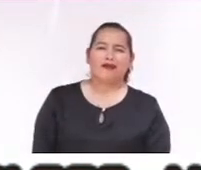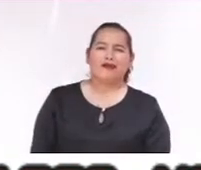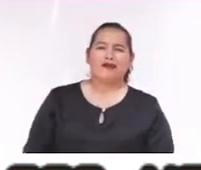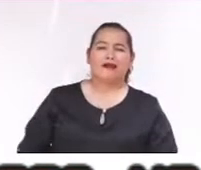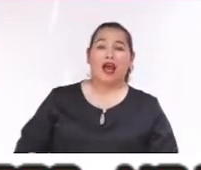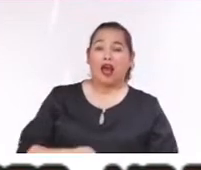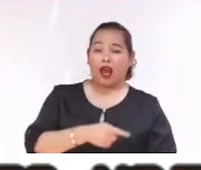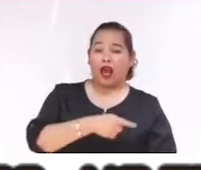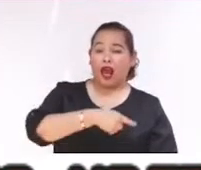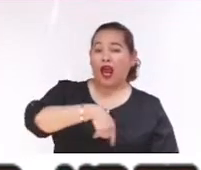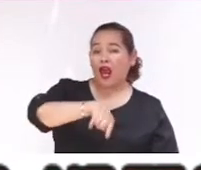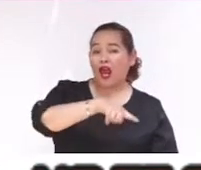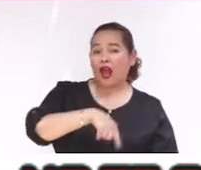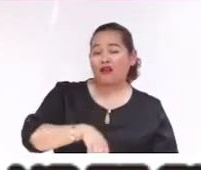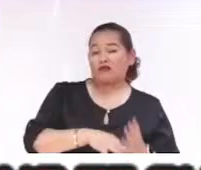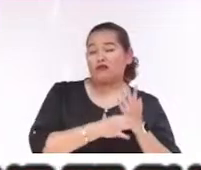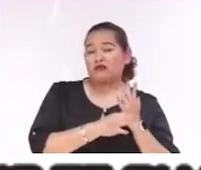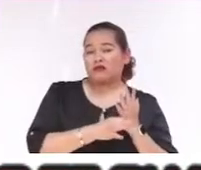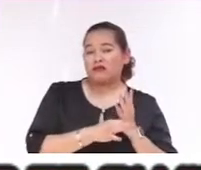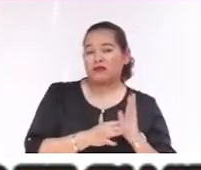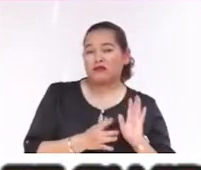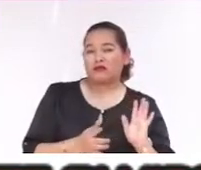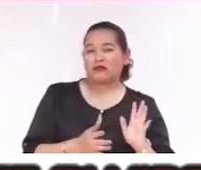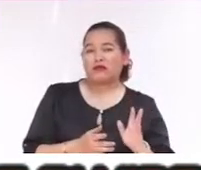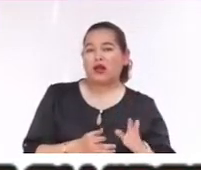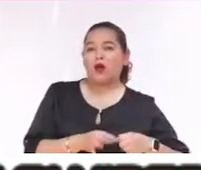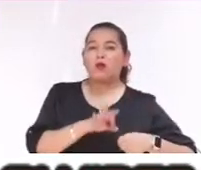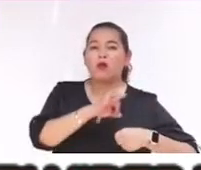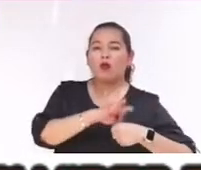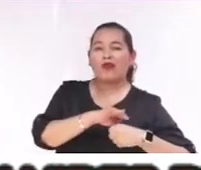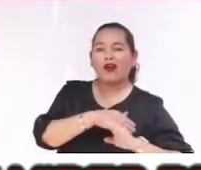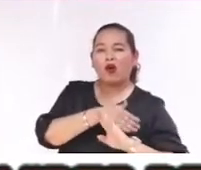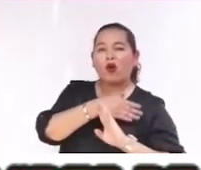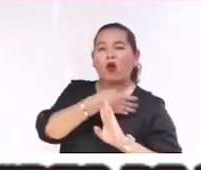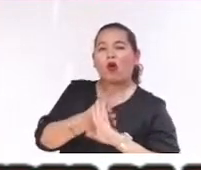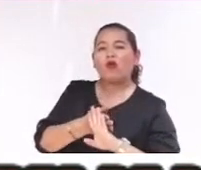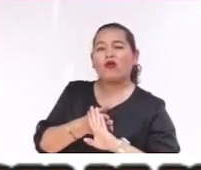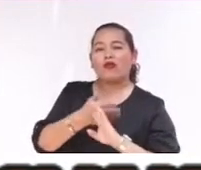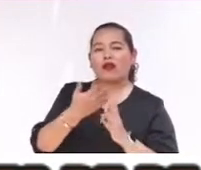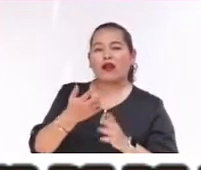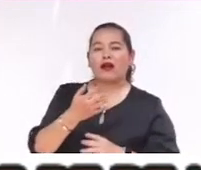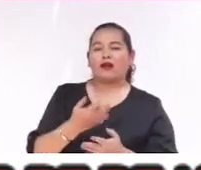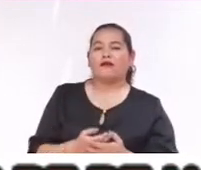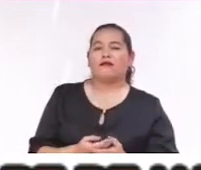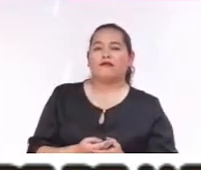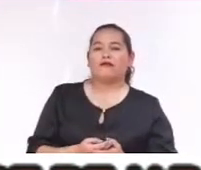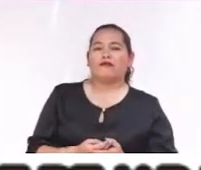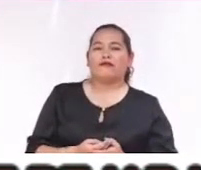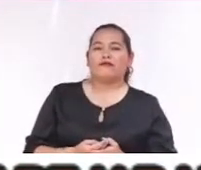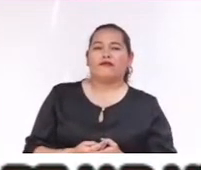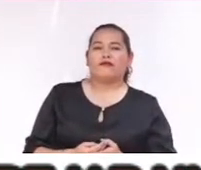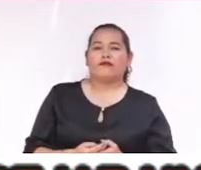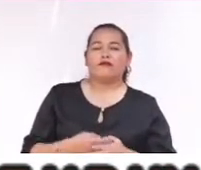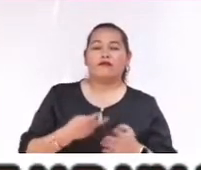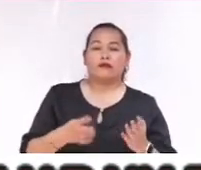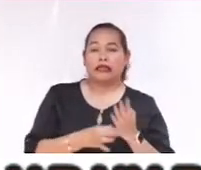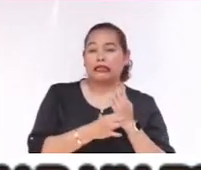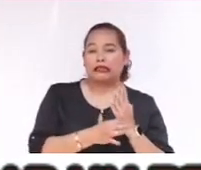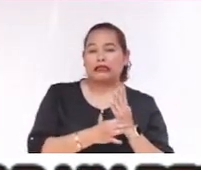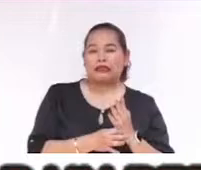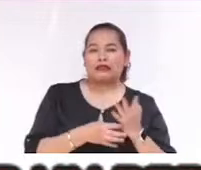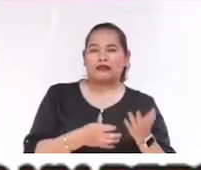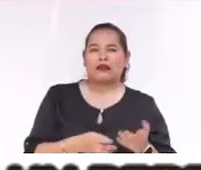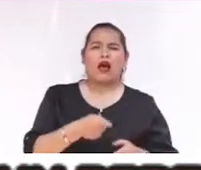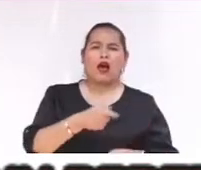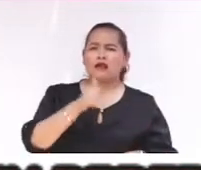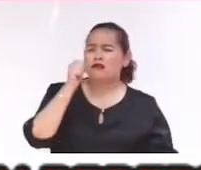Ellos dicen, bueno, votaron en contra los diputados del PAN. Ellos dicen que siempre estuvieron